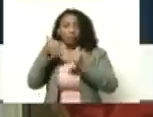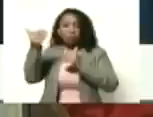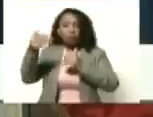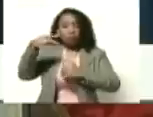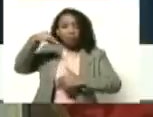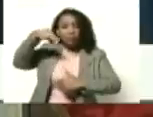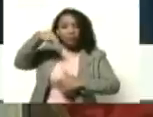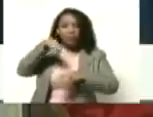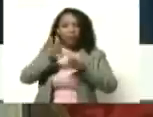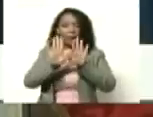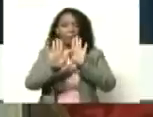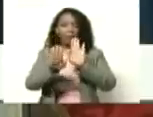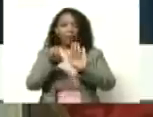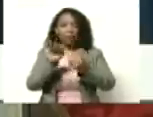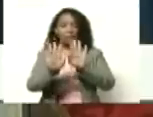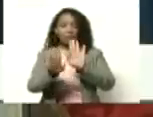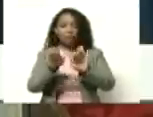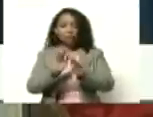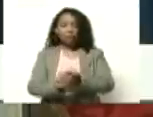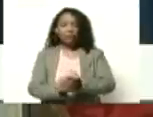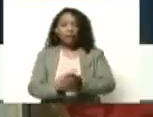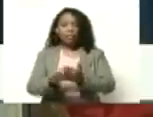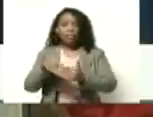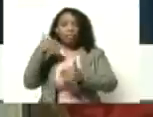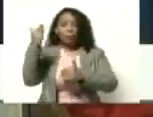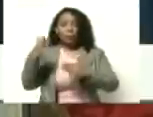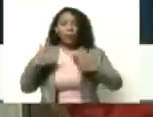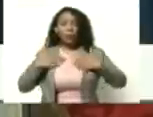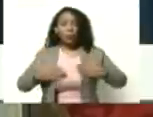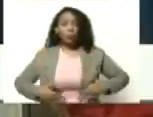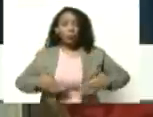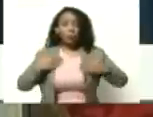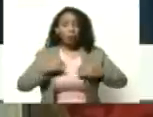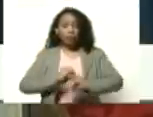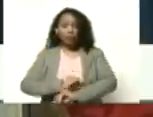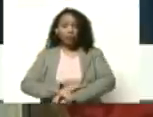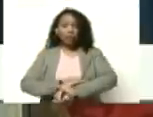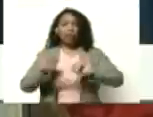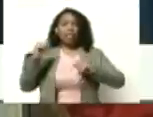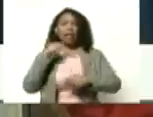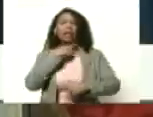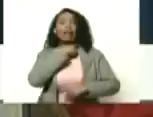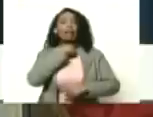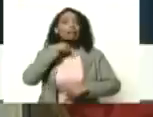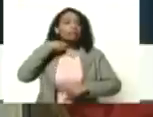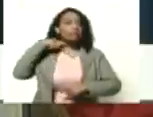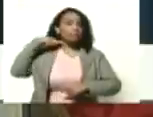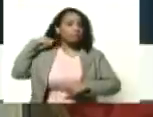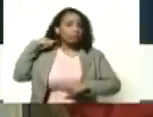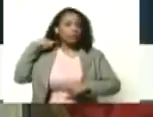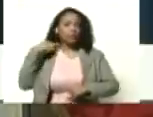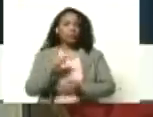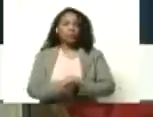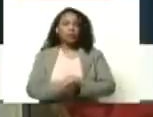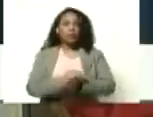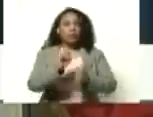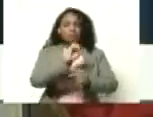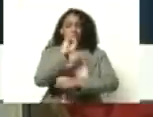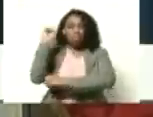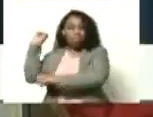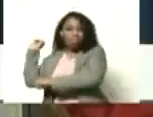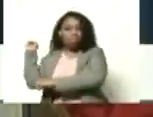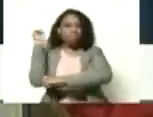piernas y pies luego el tronco y finalmente la cabeza y lanzarse la